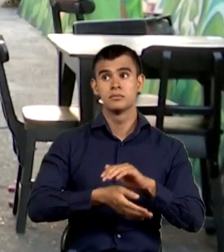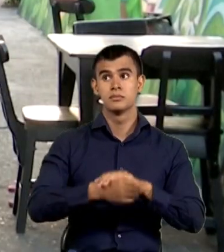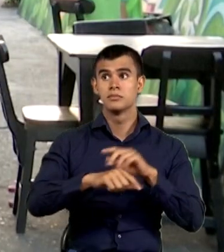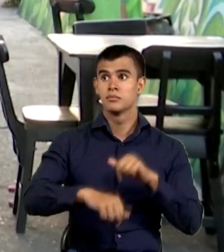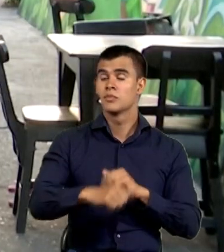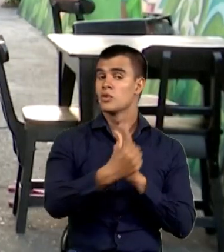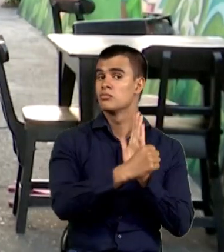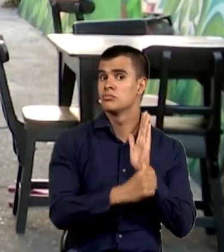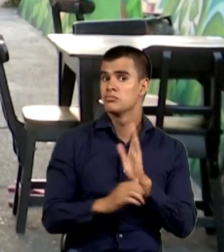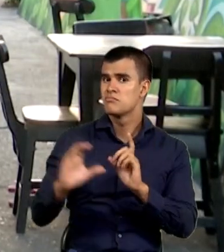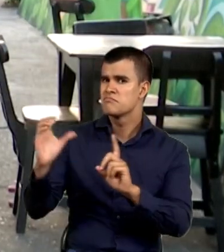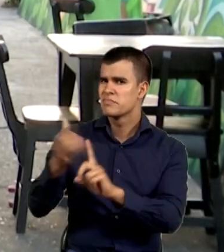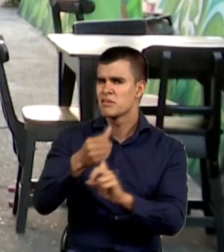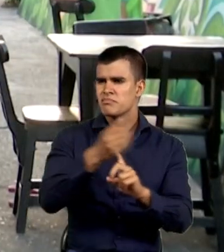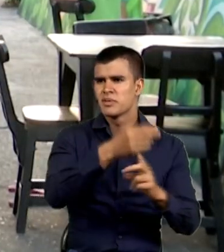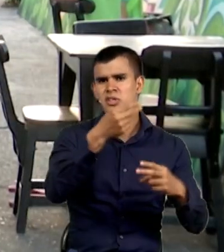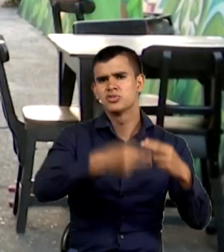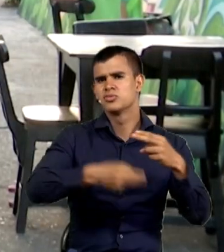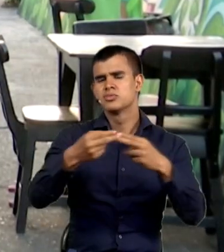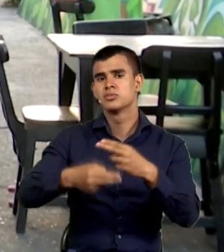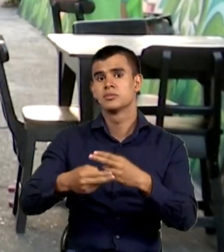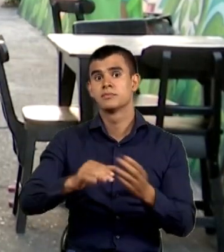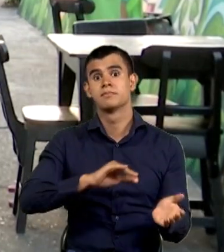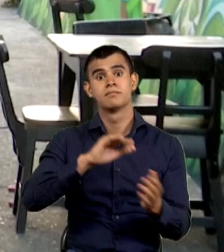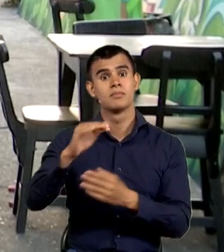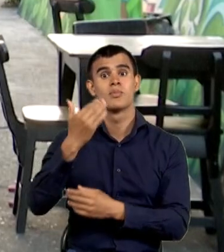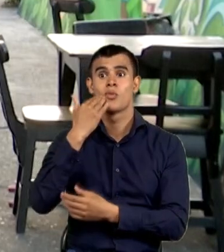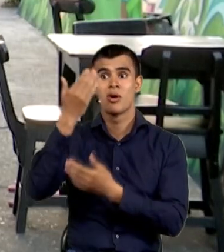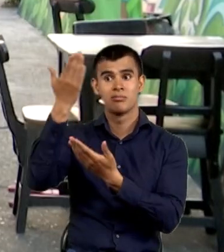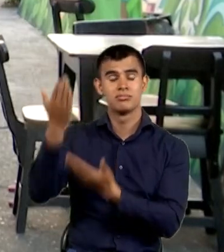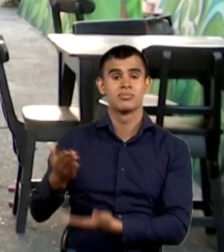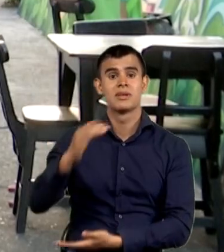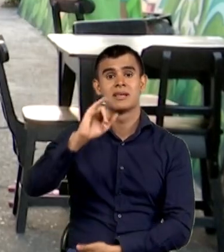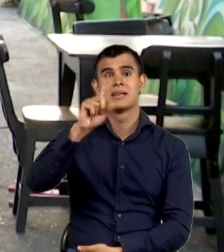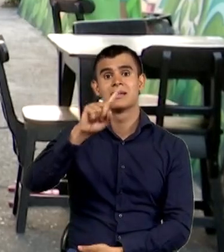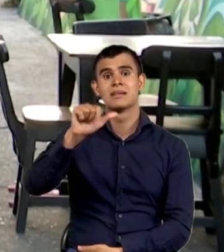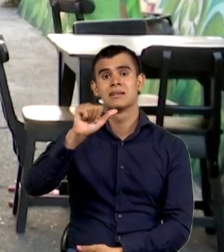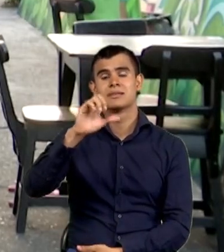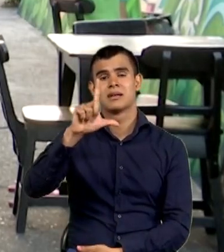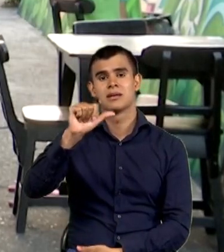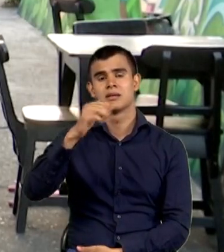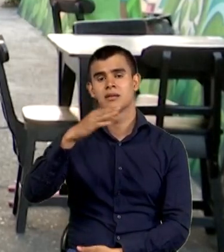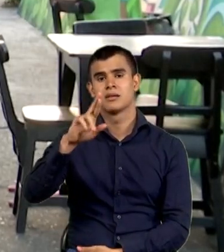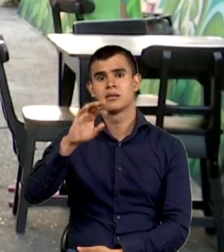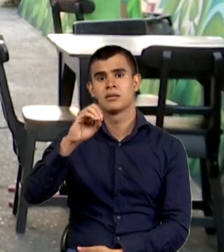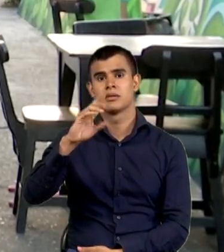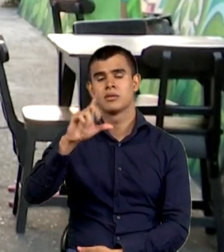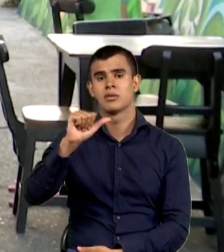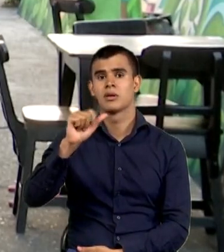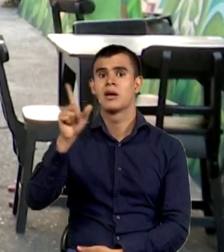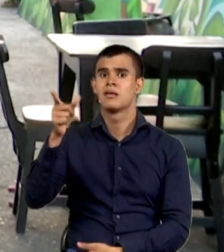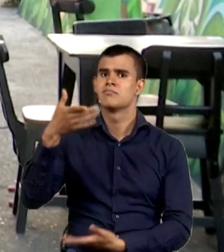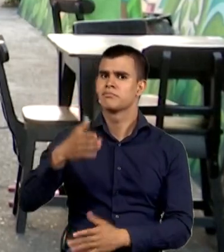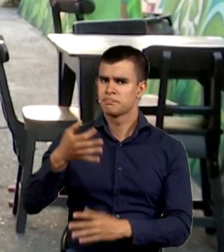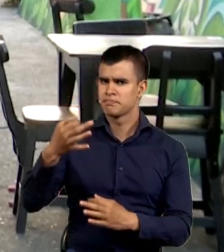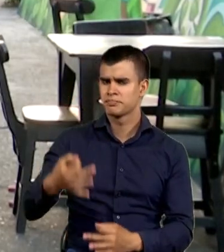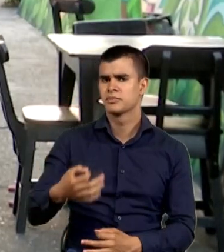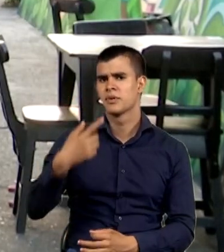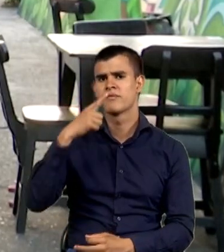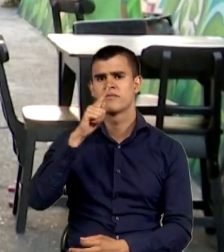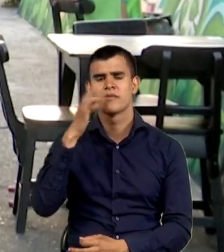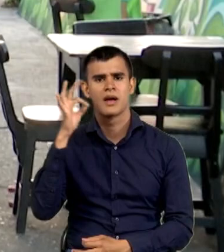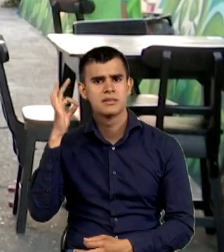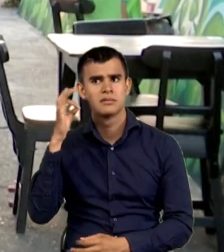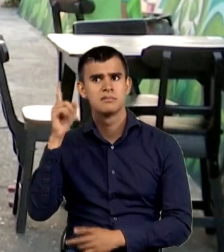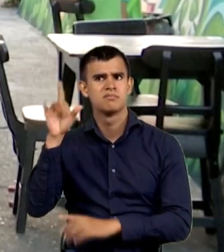Continuamos en Cali Hoy Crónicas, descubriendo las historias de nuestra región. Isa La Roca es una trombonista francesa que ya hace un buen tiempo abandonó su tierra para explorar